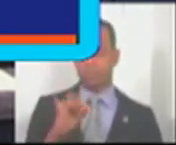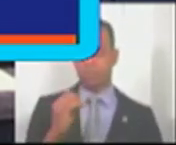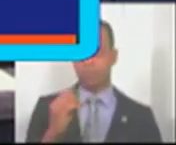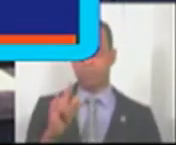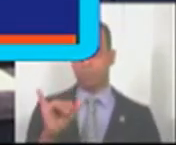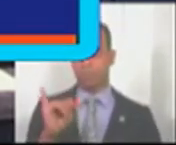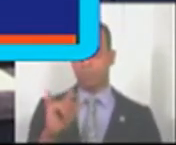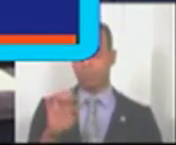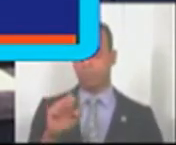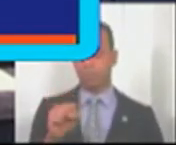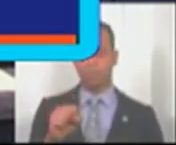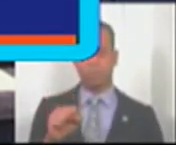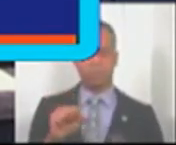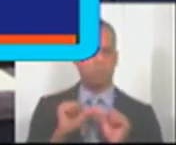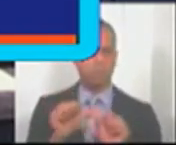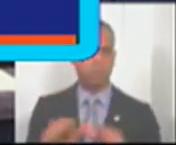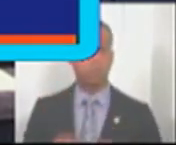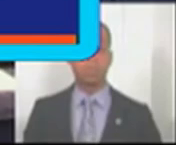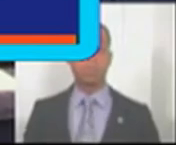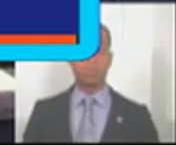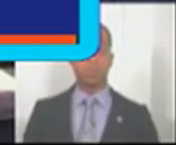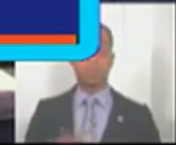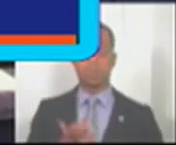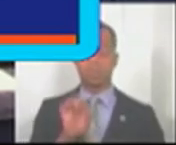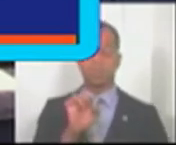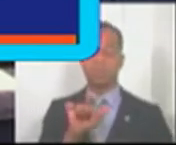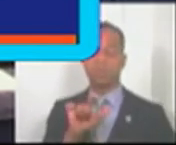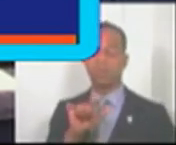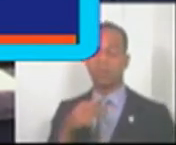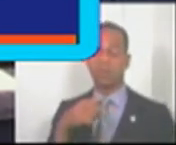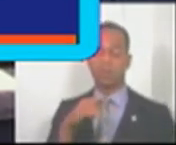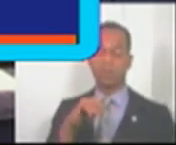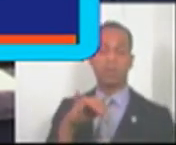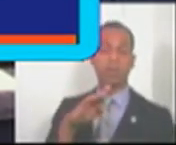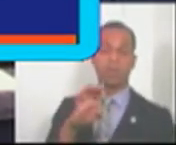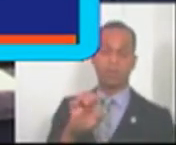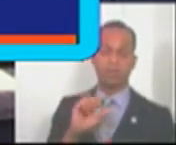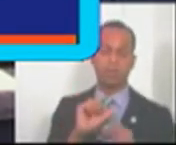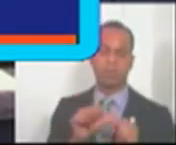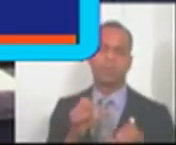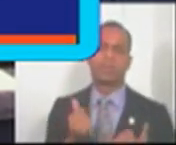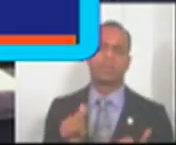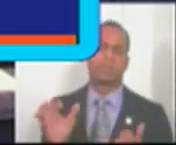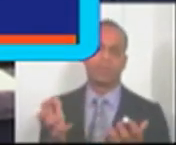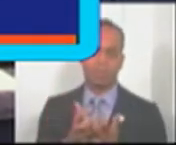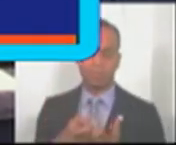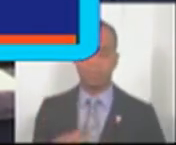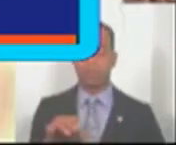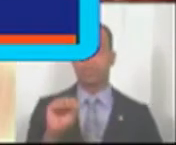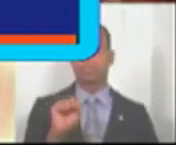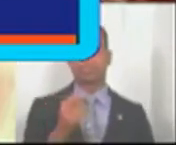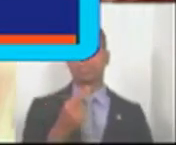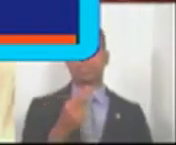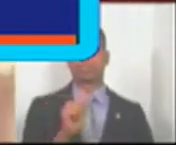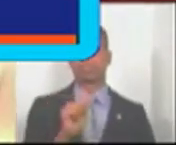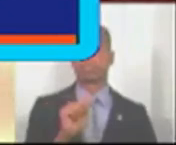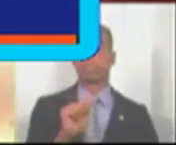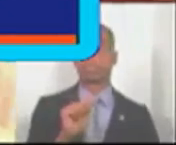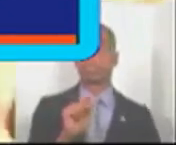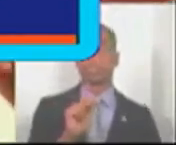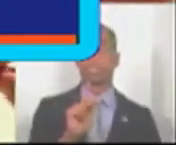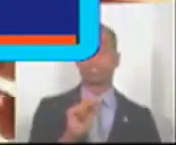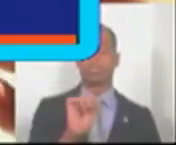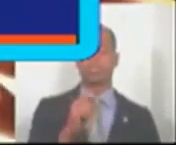que el Quijote sigue siendo un personaje de actualidad, que Shakespeare habla de la